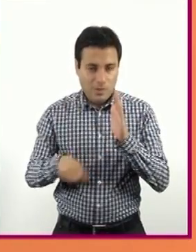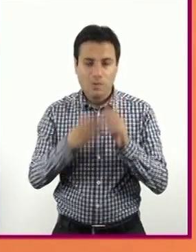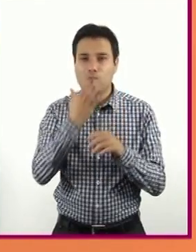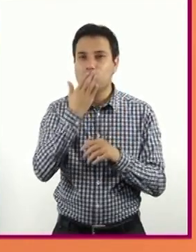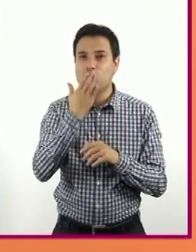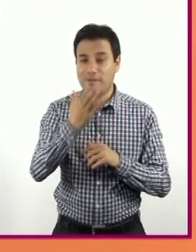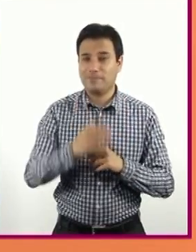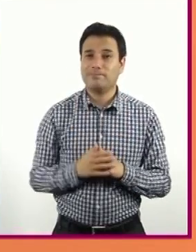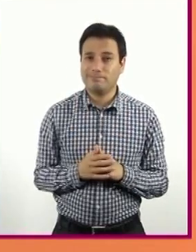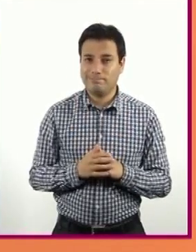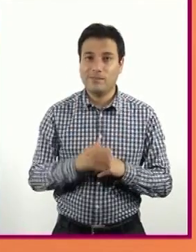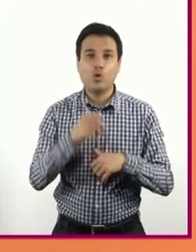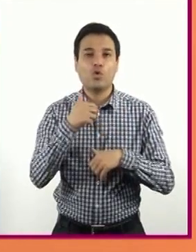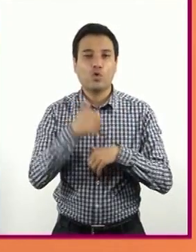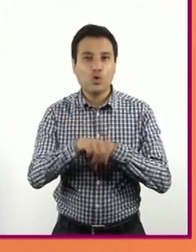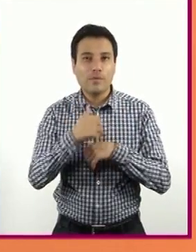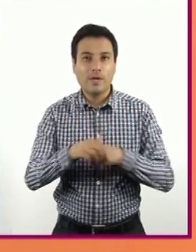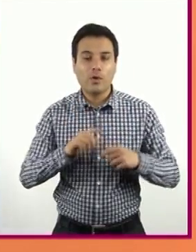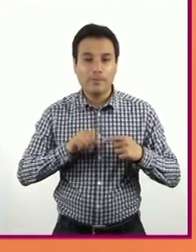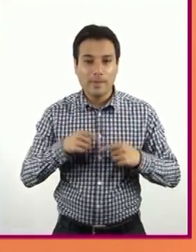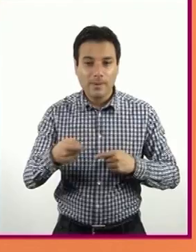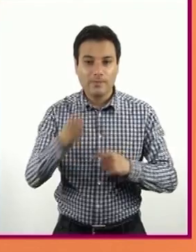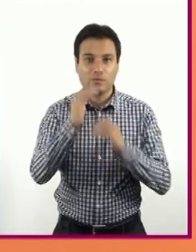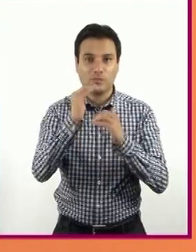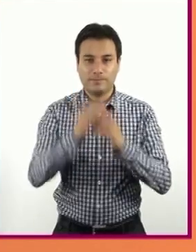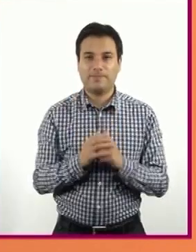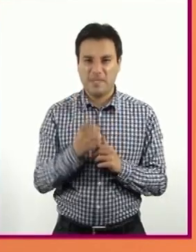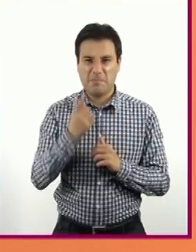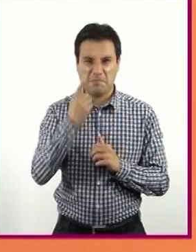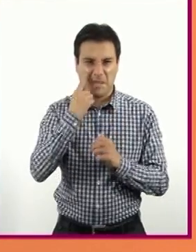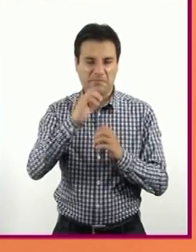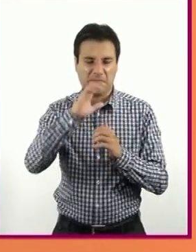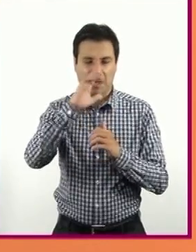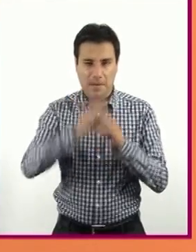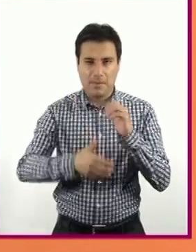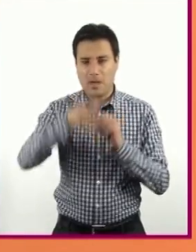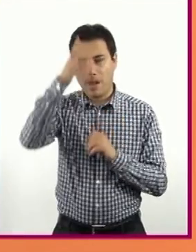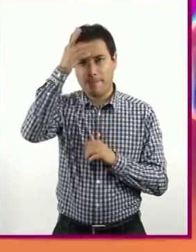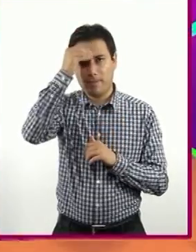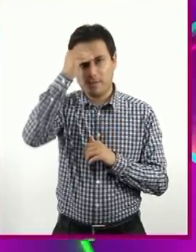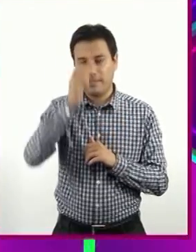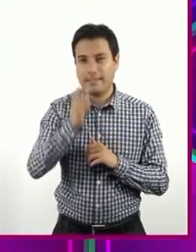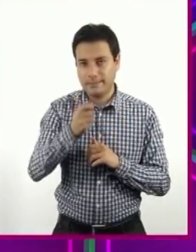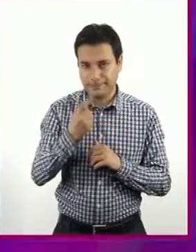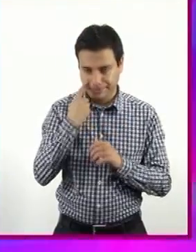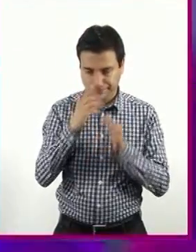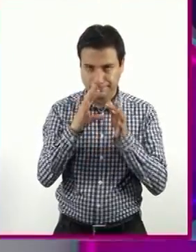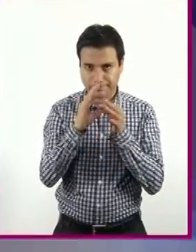sucesión finita. Antes de concluir, revisemos lo aprendido durante la sesión.